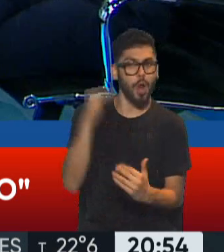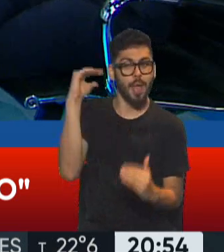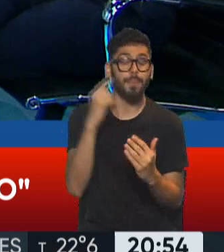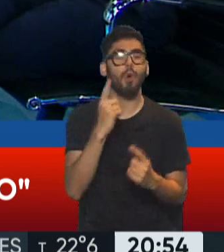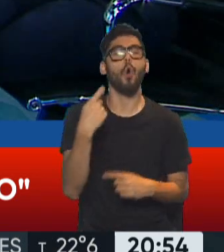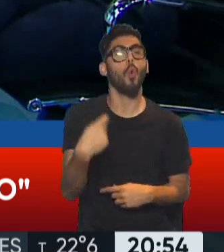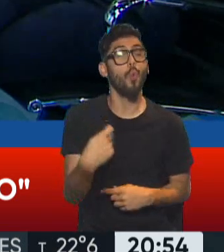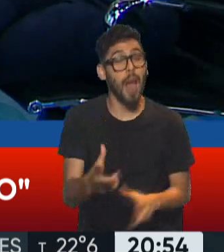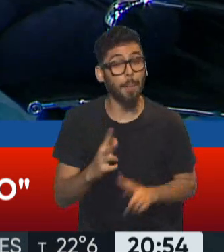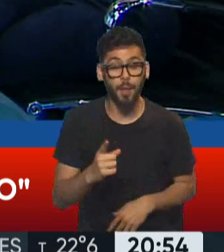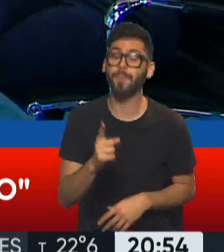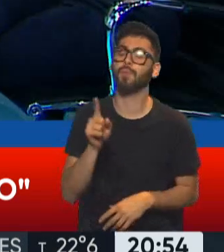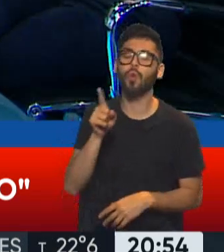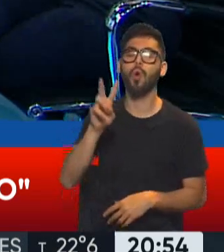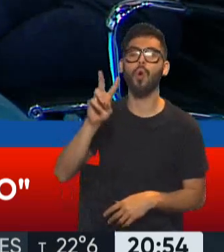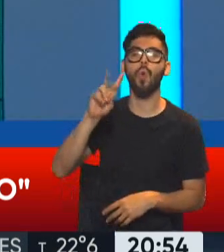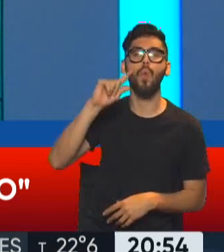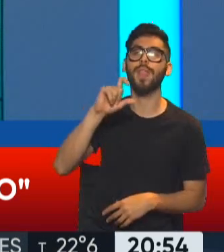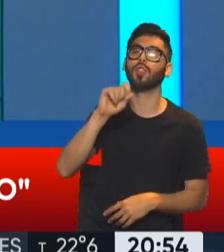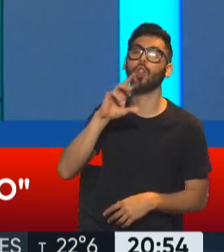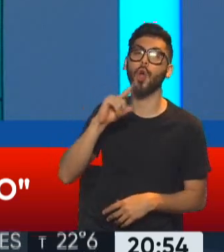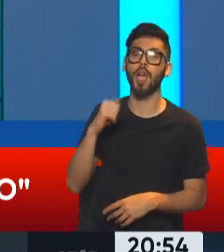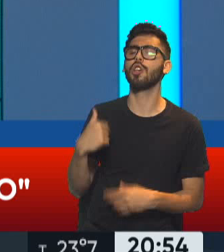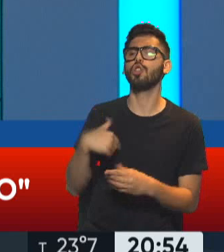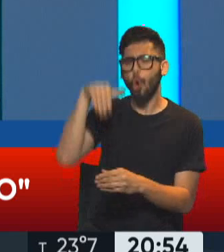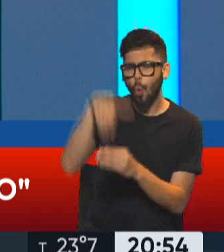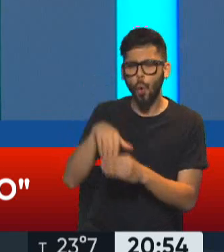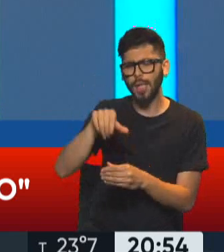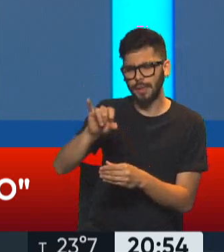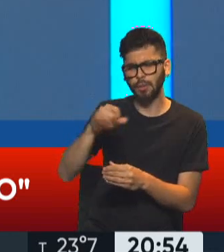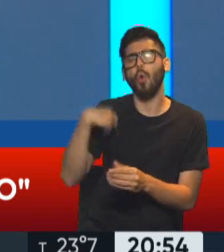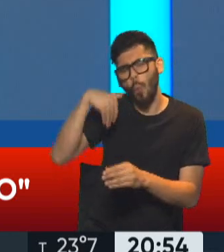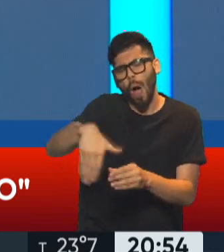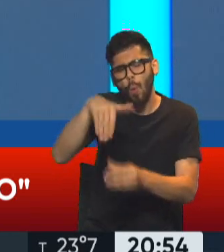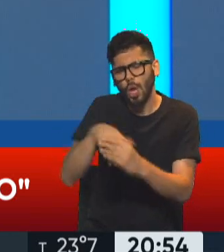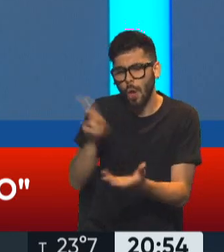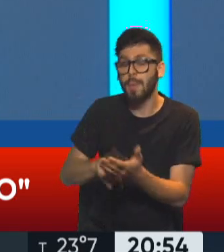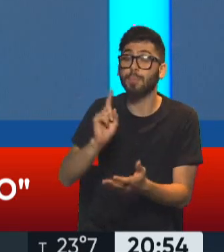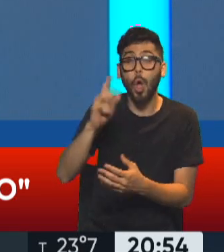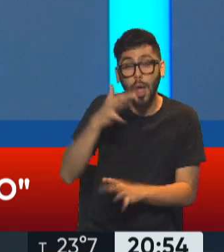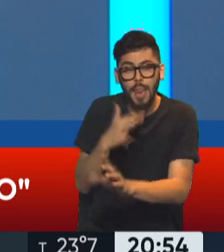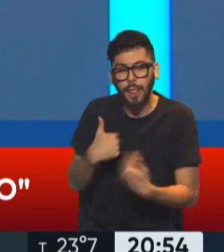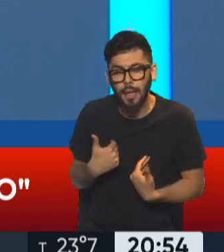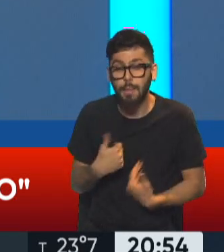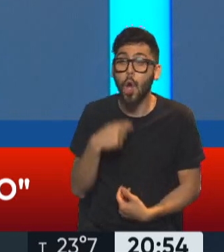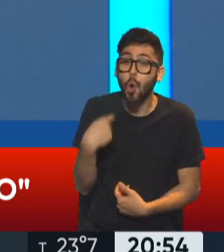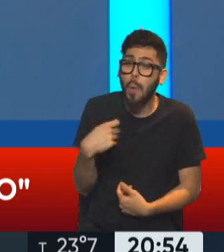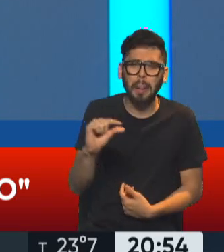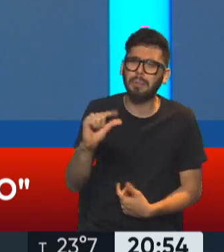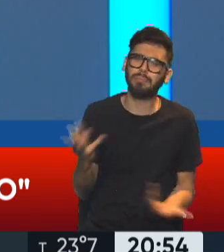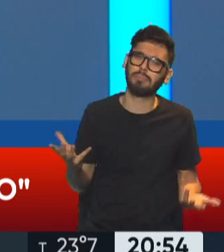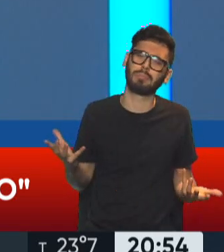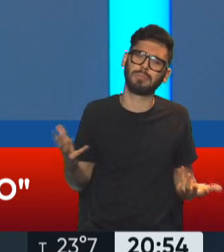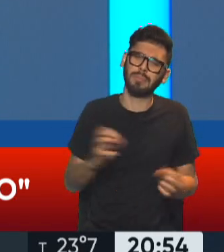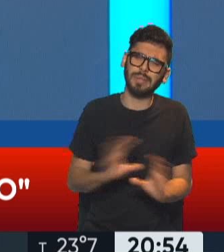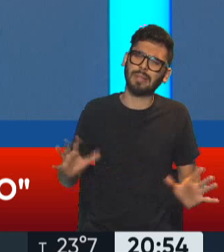jubilada, y me dijo, Victoria, yo los voté y los voy a votar, pero entiendan que la jubilación que tenemos sigue siendo muy tremenda. Soy jubilada